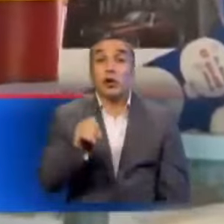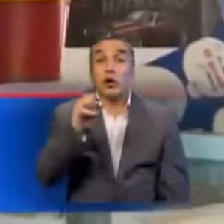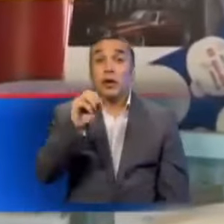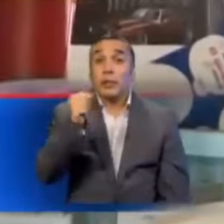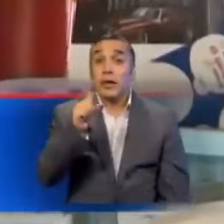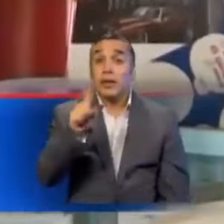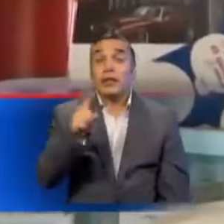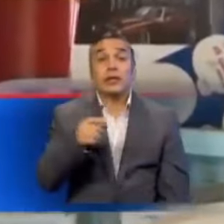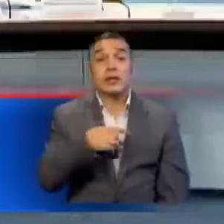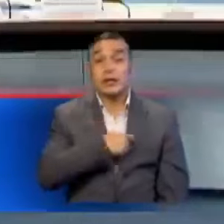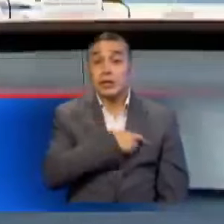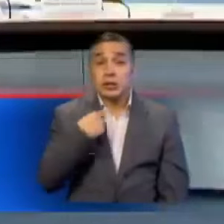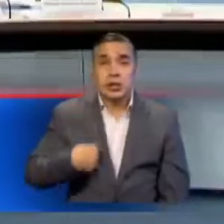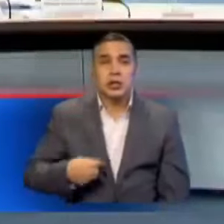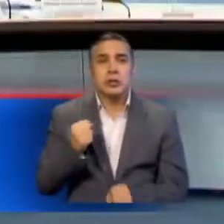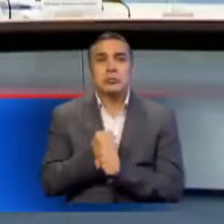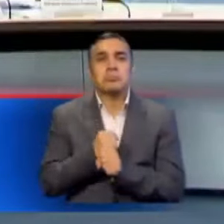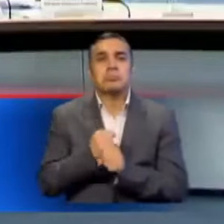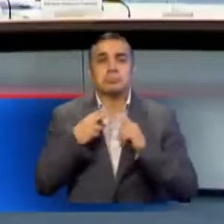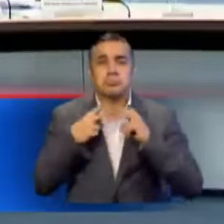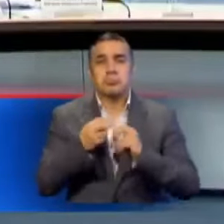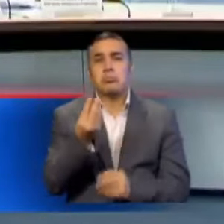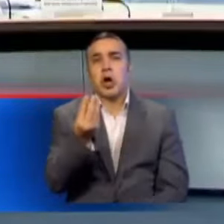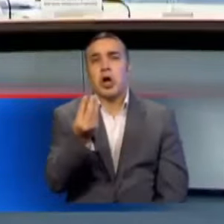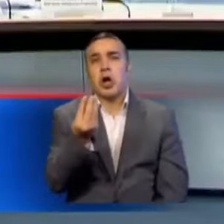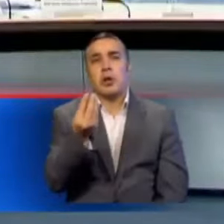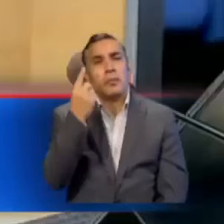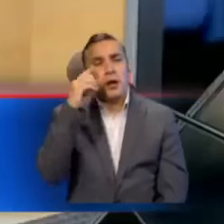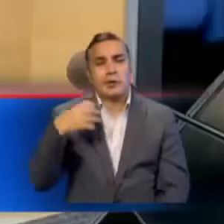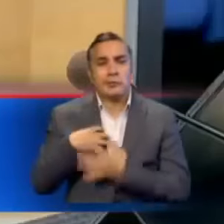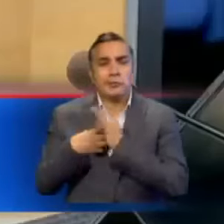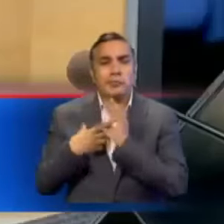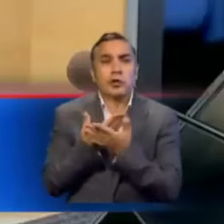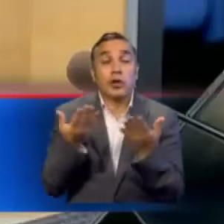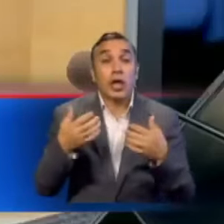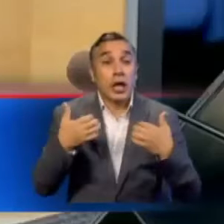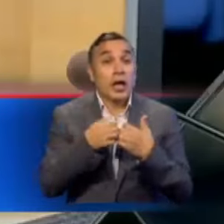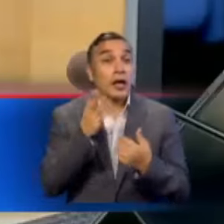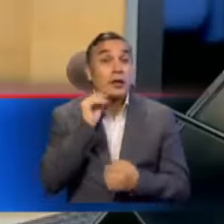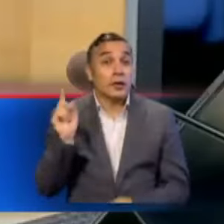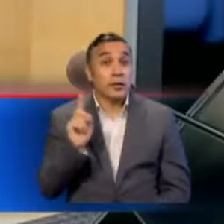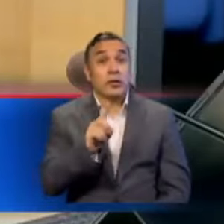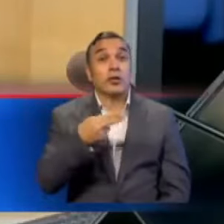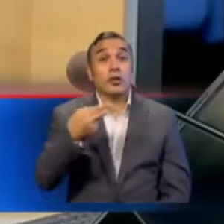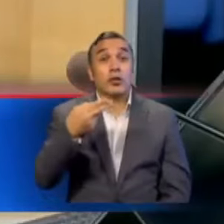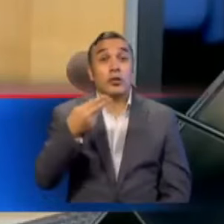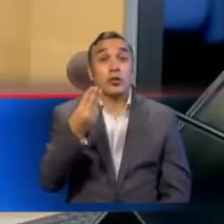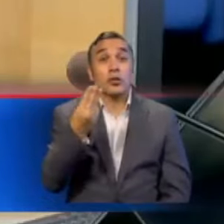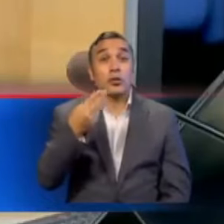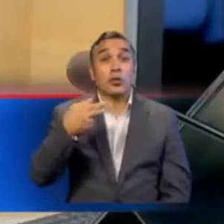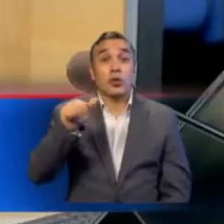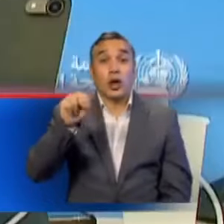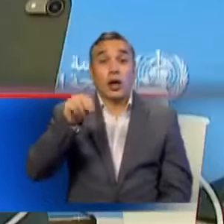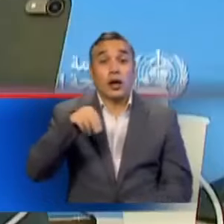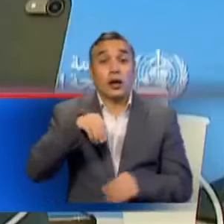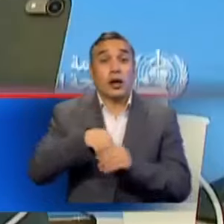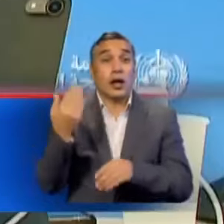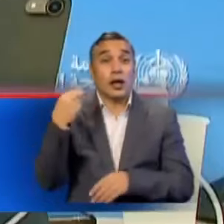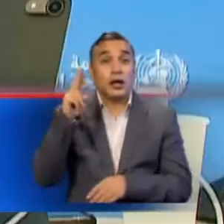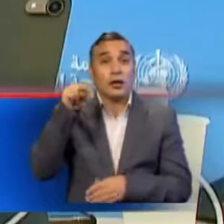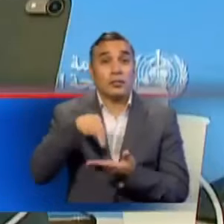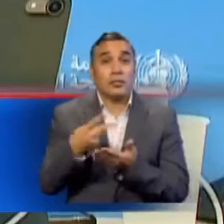advierten que China hizo poco para investigar el origen del COVID. El equipo de expertos que viajó a Wuhan a mediados del 2020 no